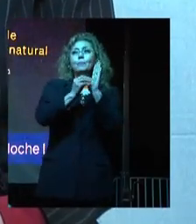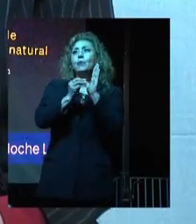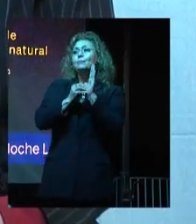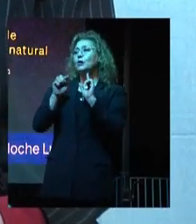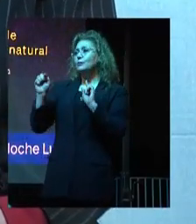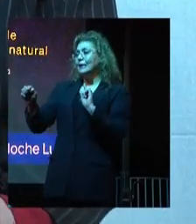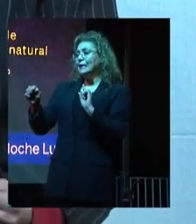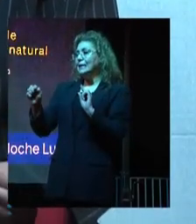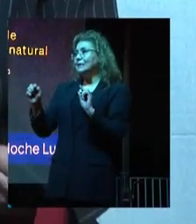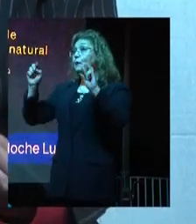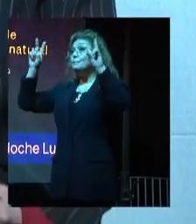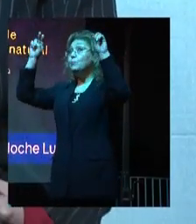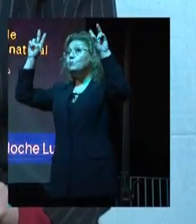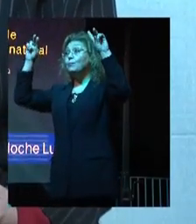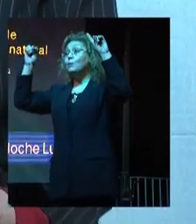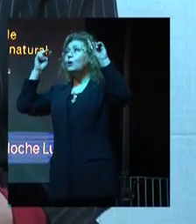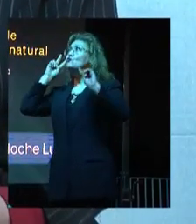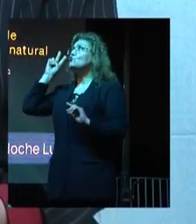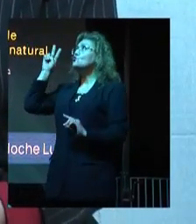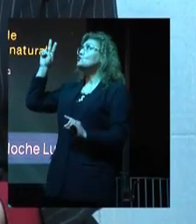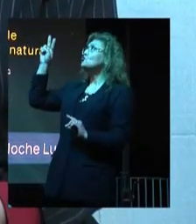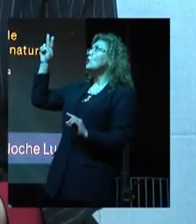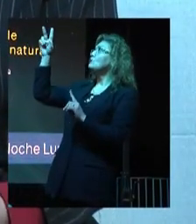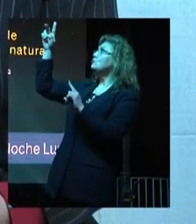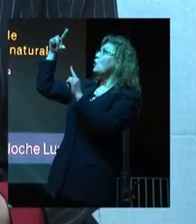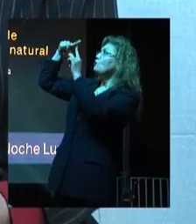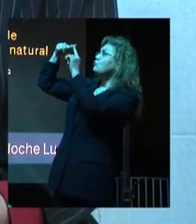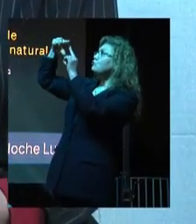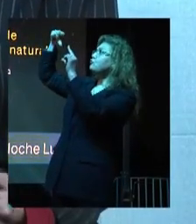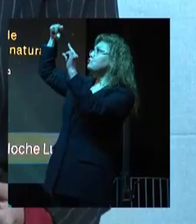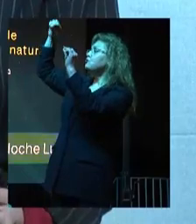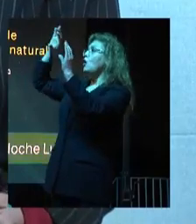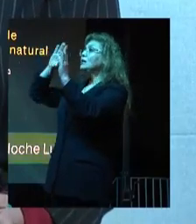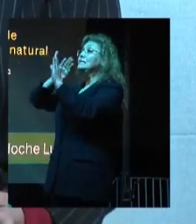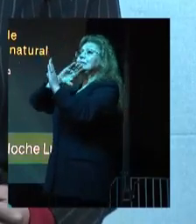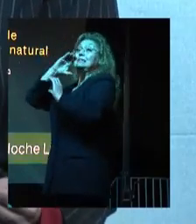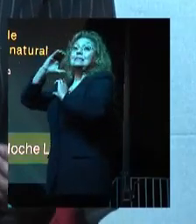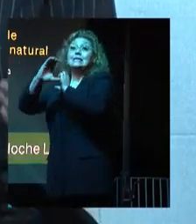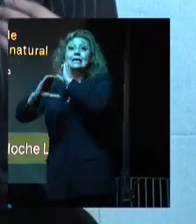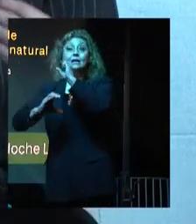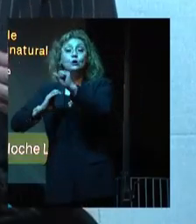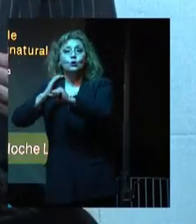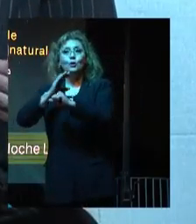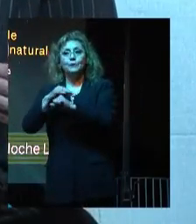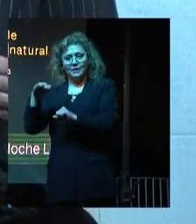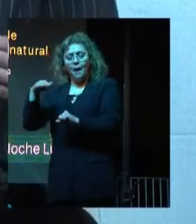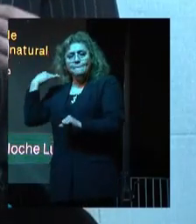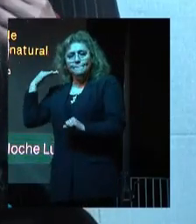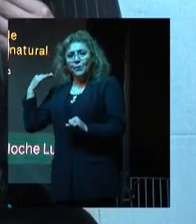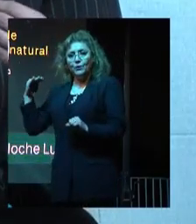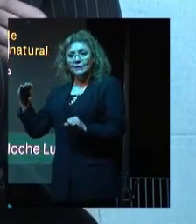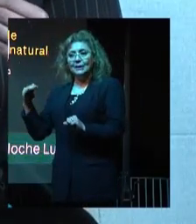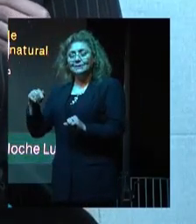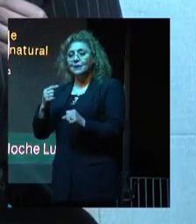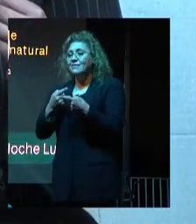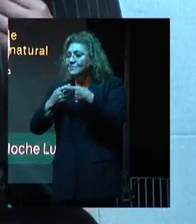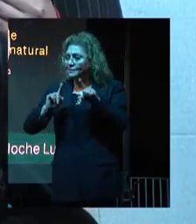acerca de cómo veían los pueblos originarios todo el ciclo lunar, cómo era de importante para ellos y cuál es la